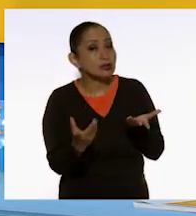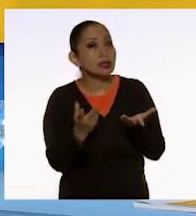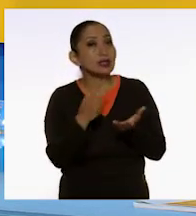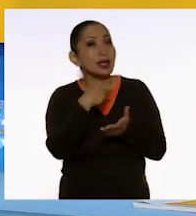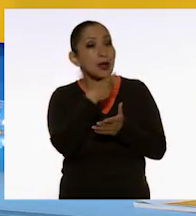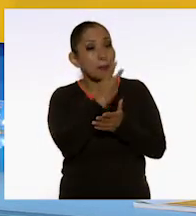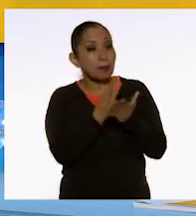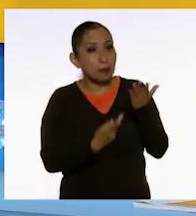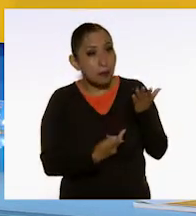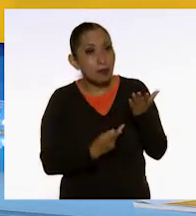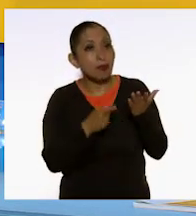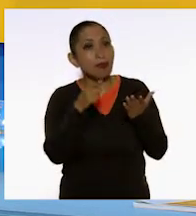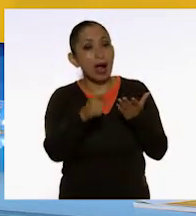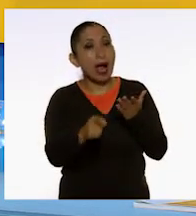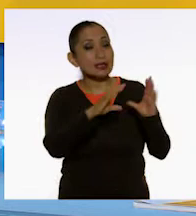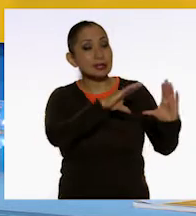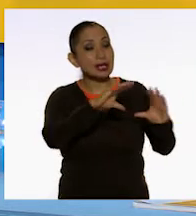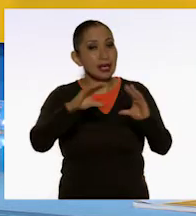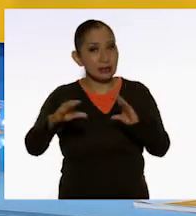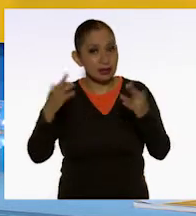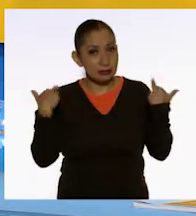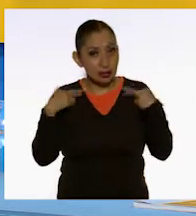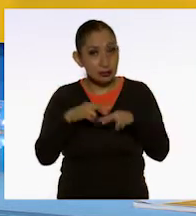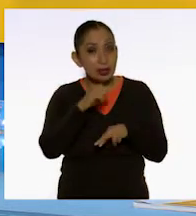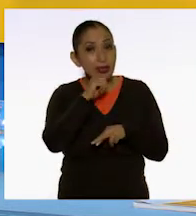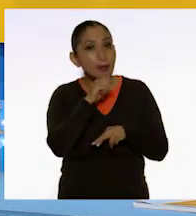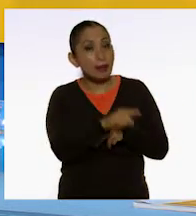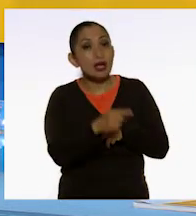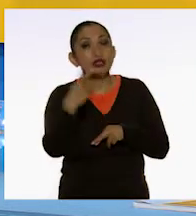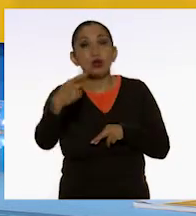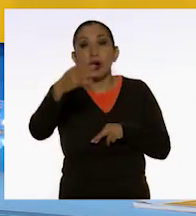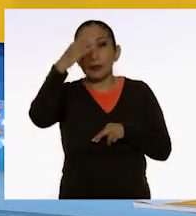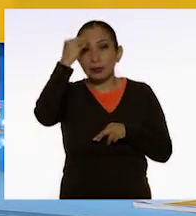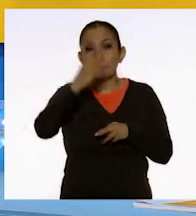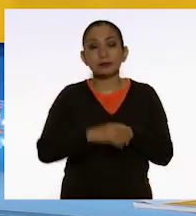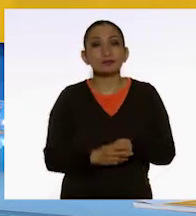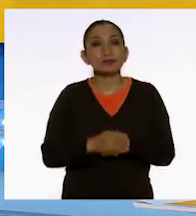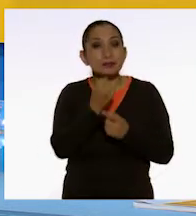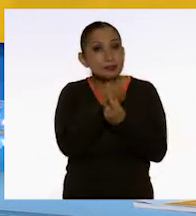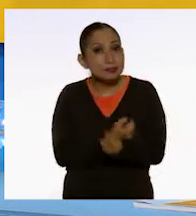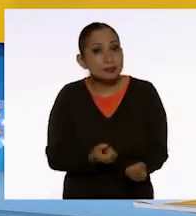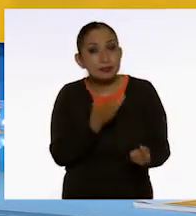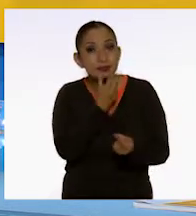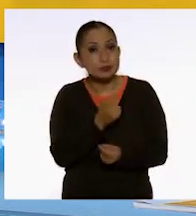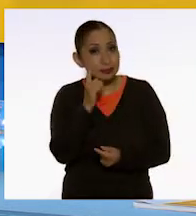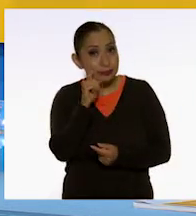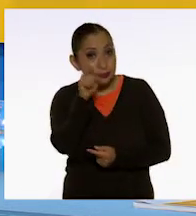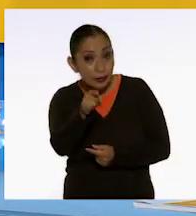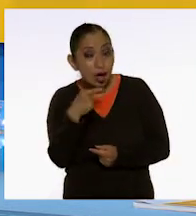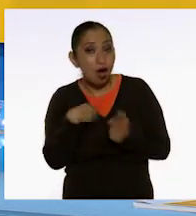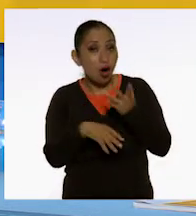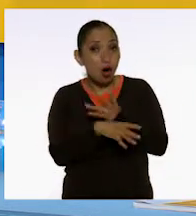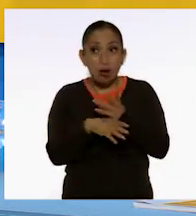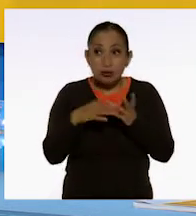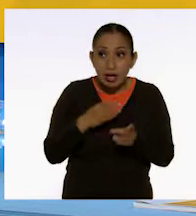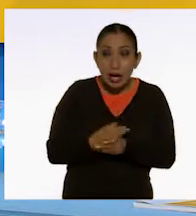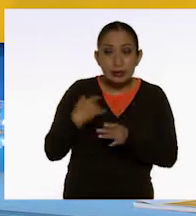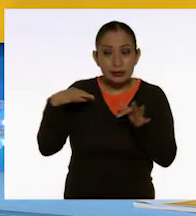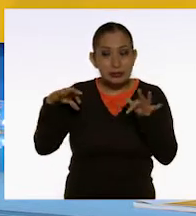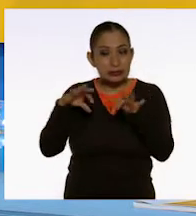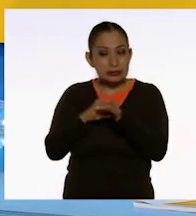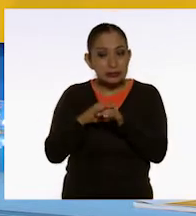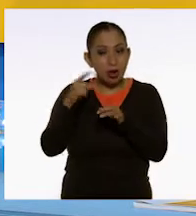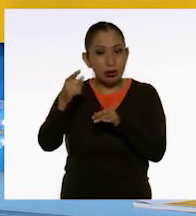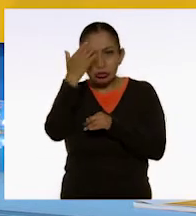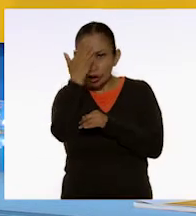en los programas para favorecer la enseñanza docente, así como su aprendizaje. Niñas y niños, también recursos vinculados con las